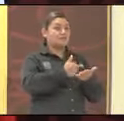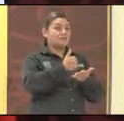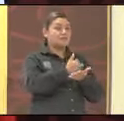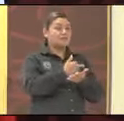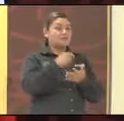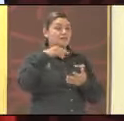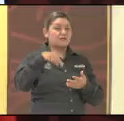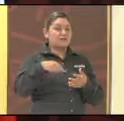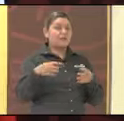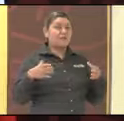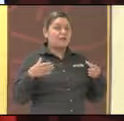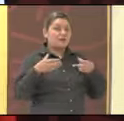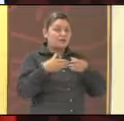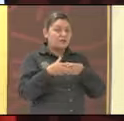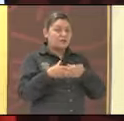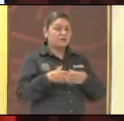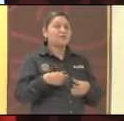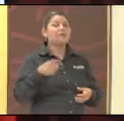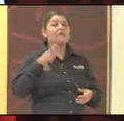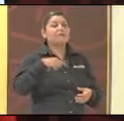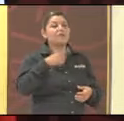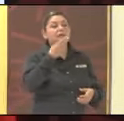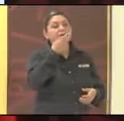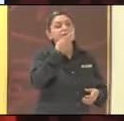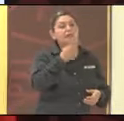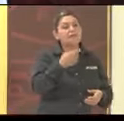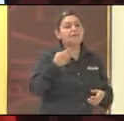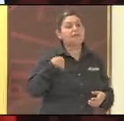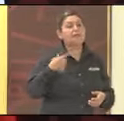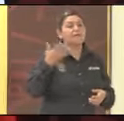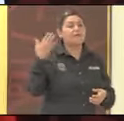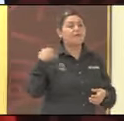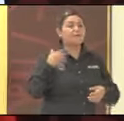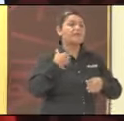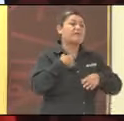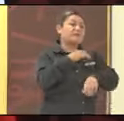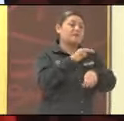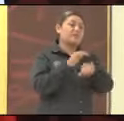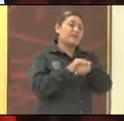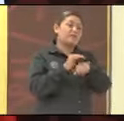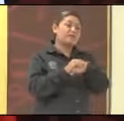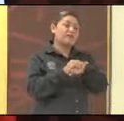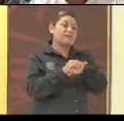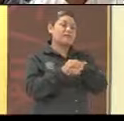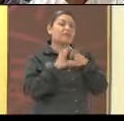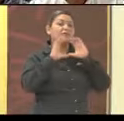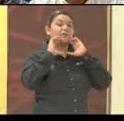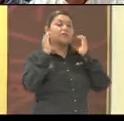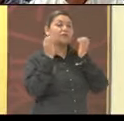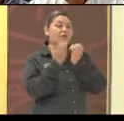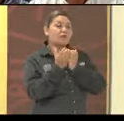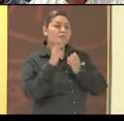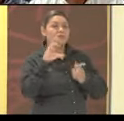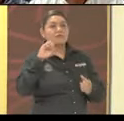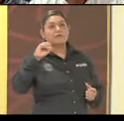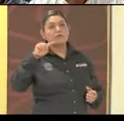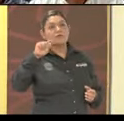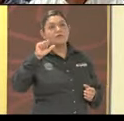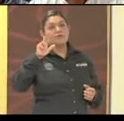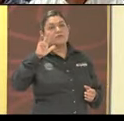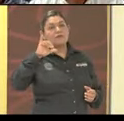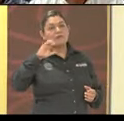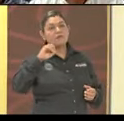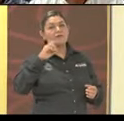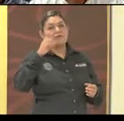manera coordinada. También les quiero comentar que estuve con mis amigos del Club Rotario Altamira Miralta, donde tuve la oportunidad de